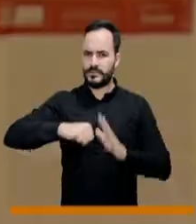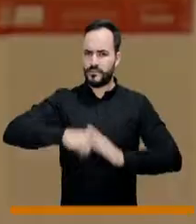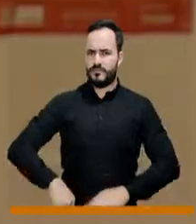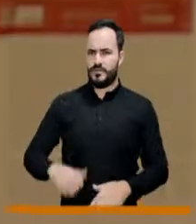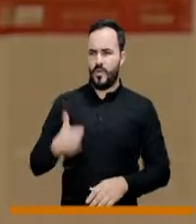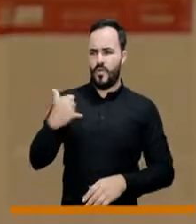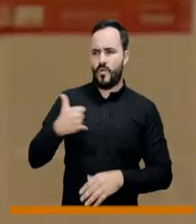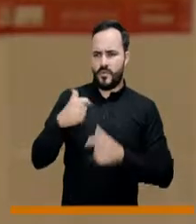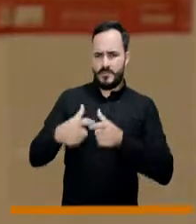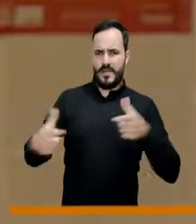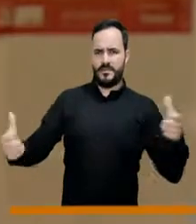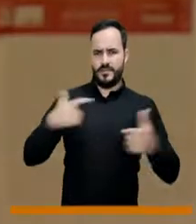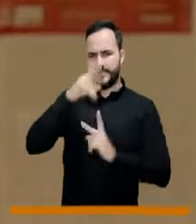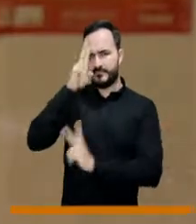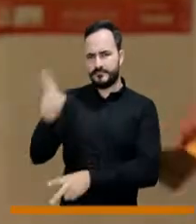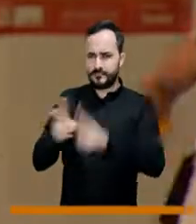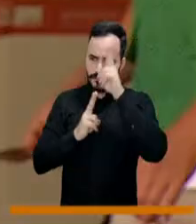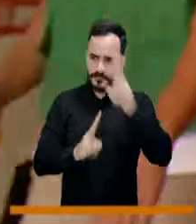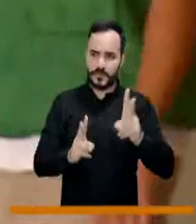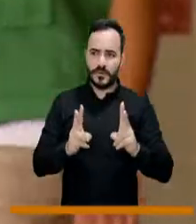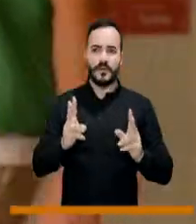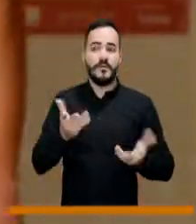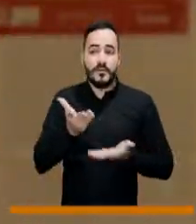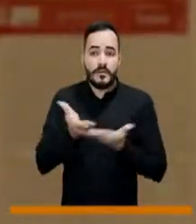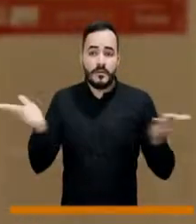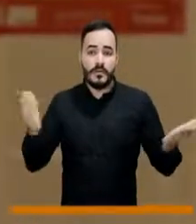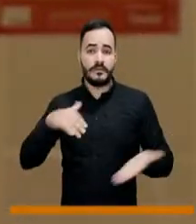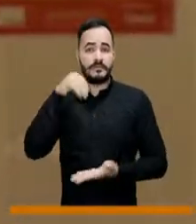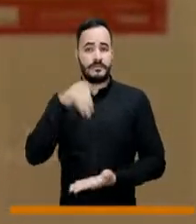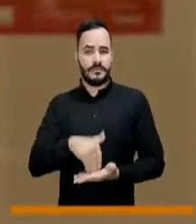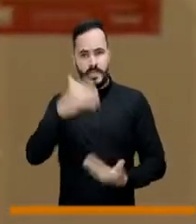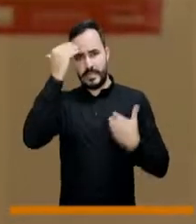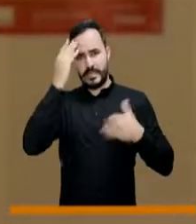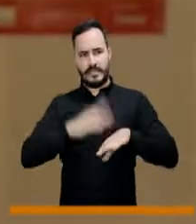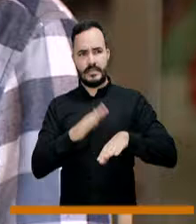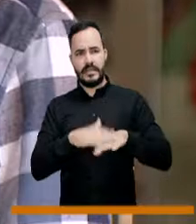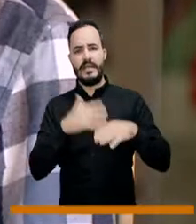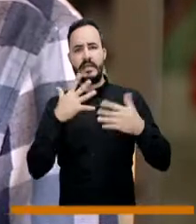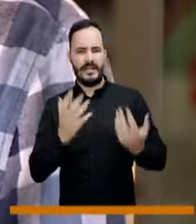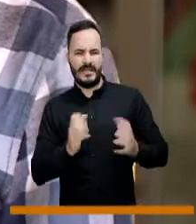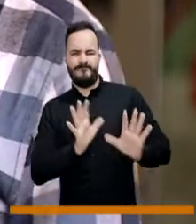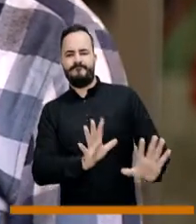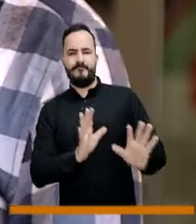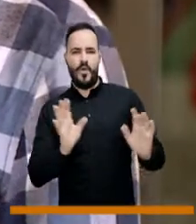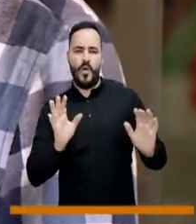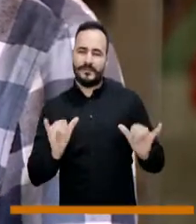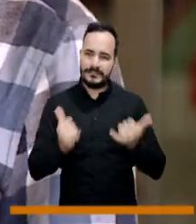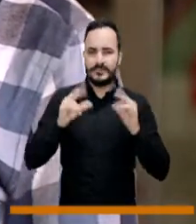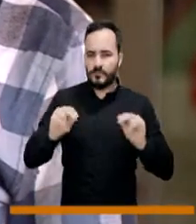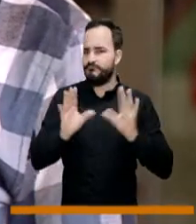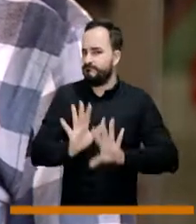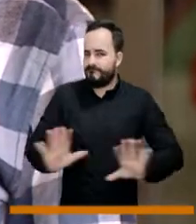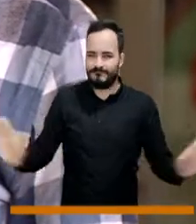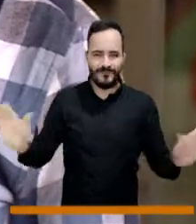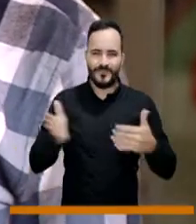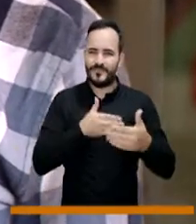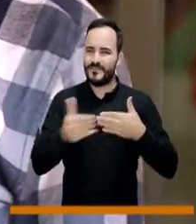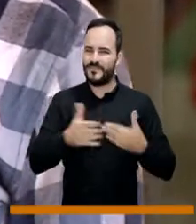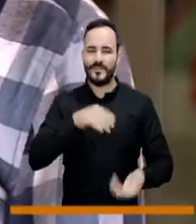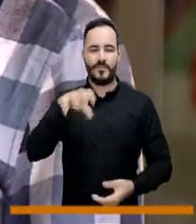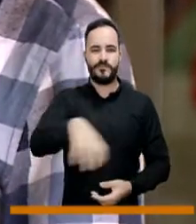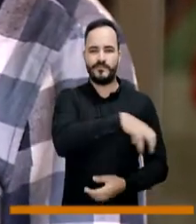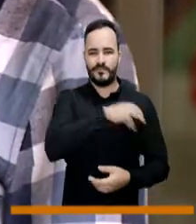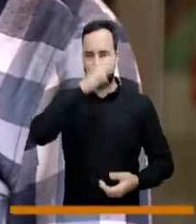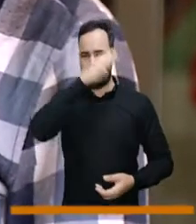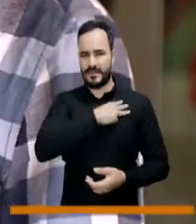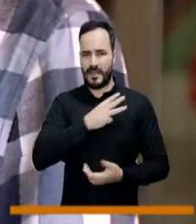permanente de los derechos de los jóvenes, independiente de que sean objetores de conciencia o no. Las